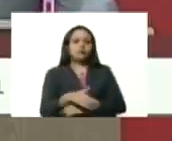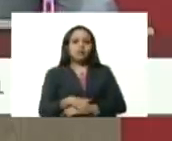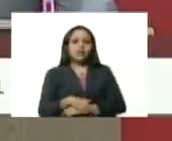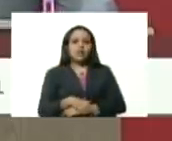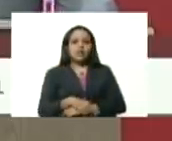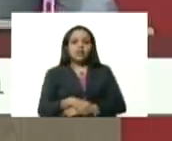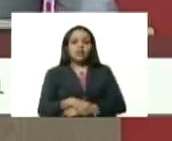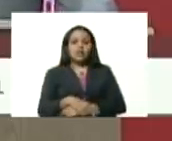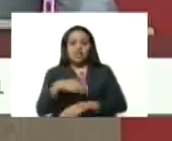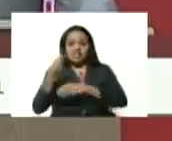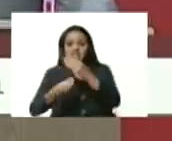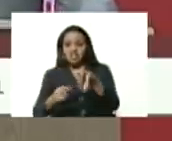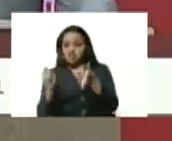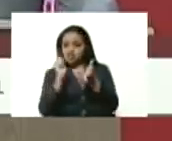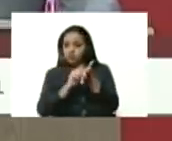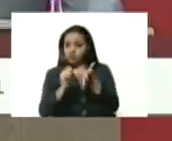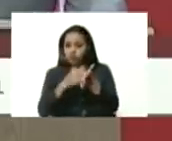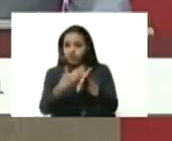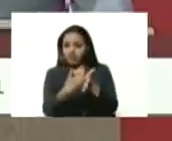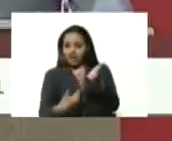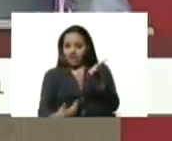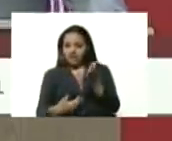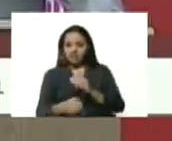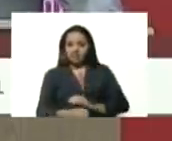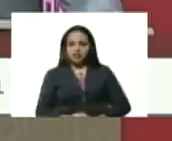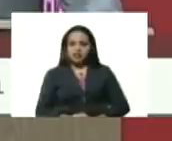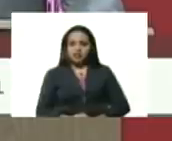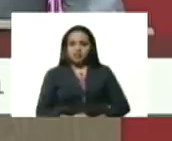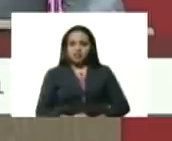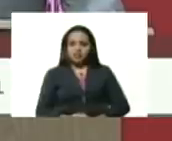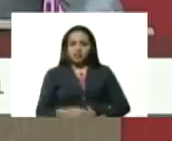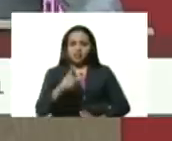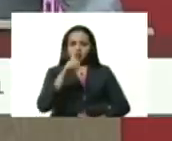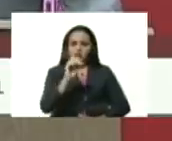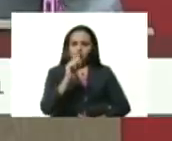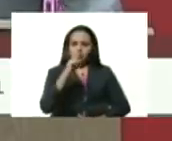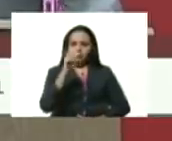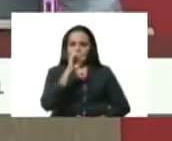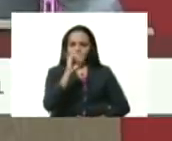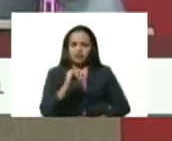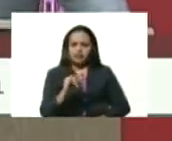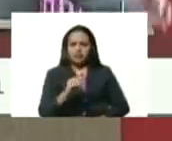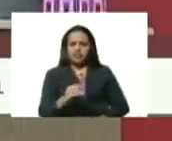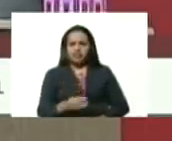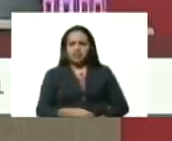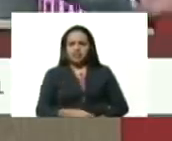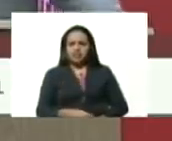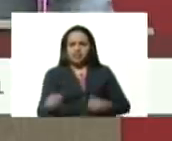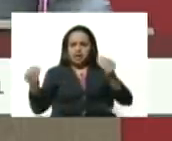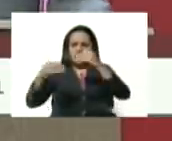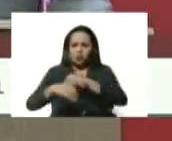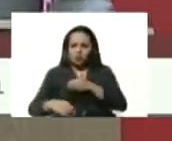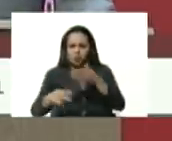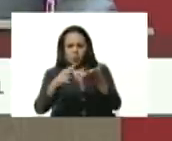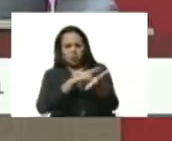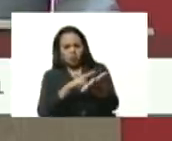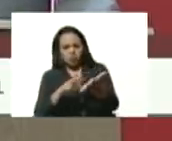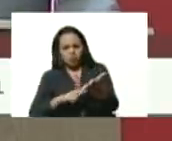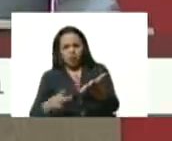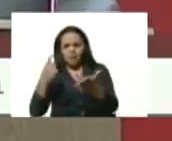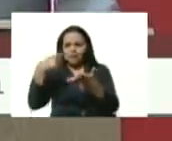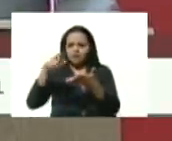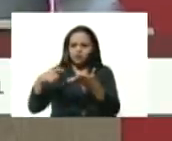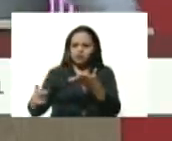redactó esa carta, que Leopoldo López la revisó después junto con Freddy Guevara, Alberto Federico Ravel, Juan